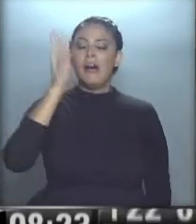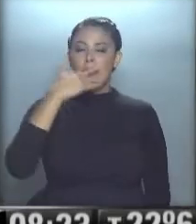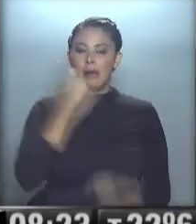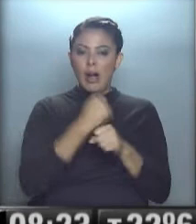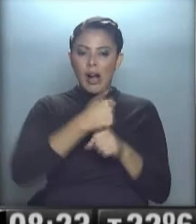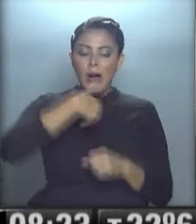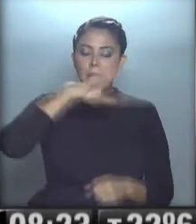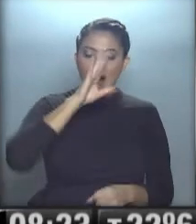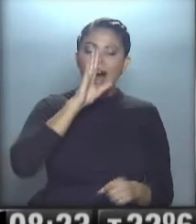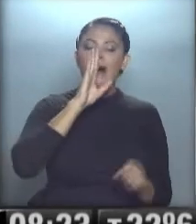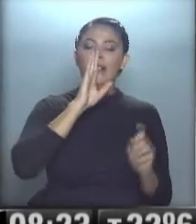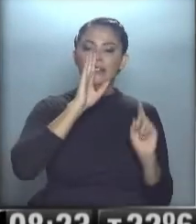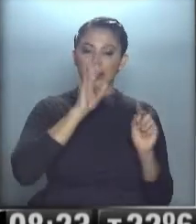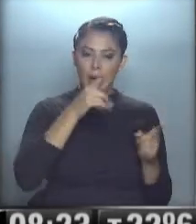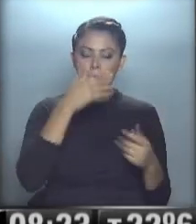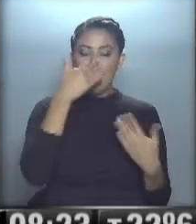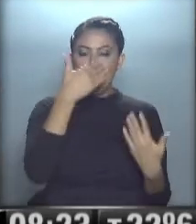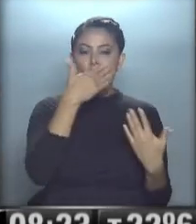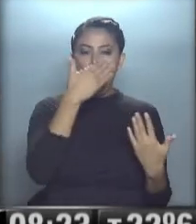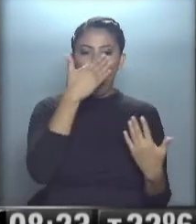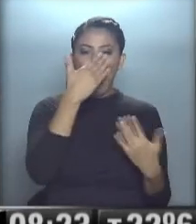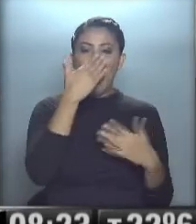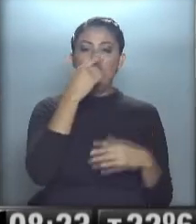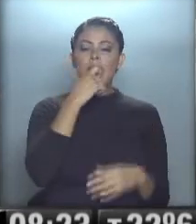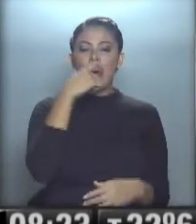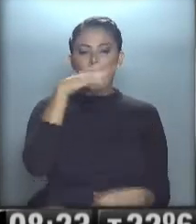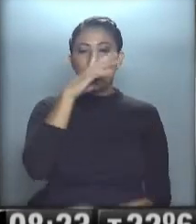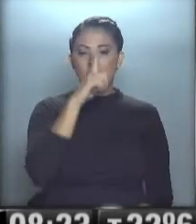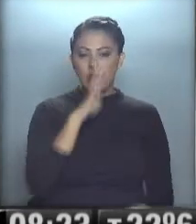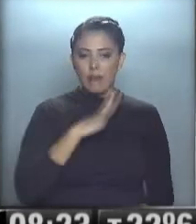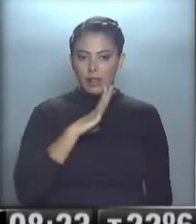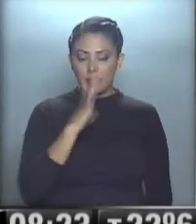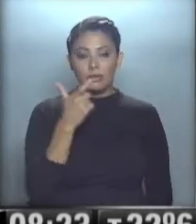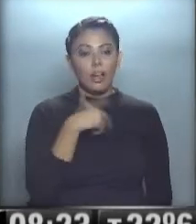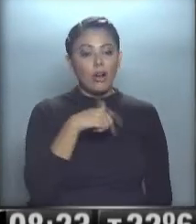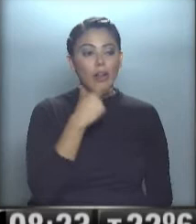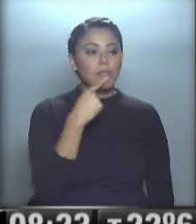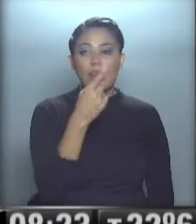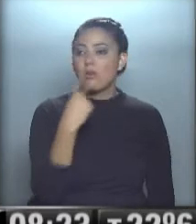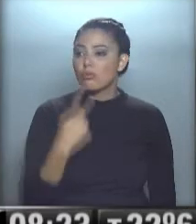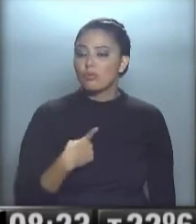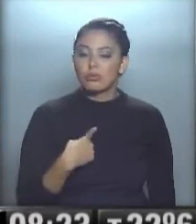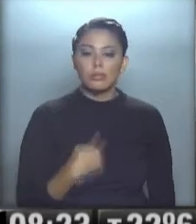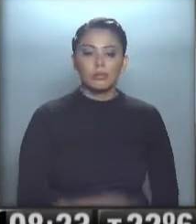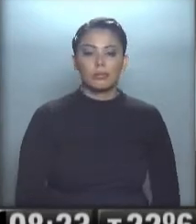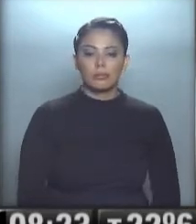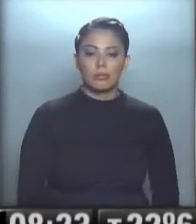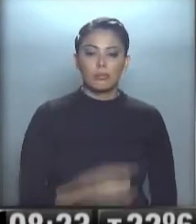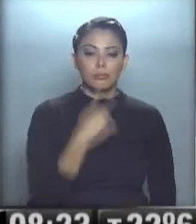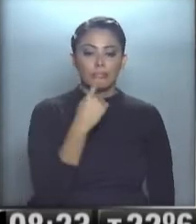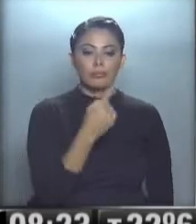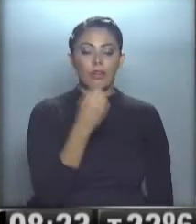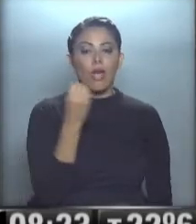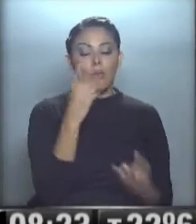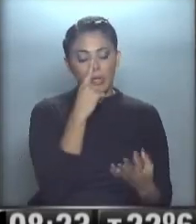más y, en definitiva, para seguir haciendo lo que nos falta. Así que quedo a merced de sus preguntas. Sí, buen día,